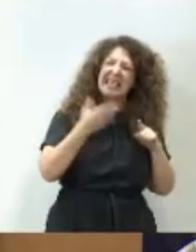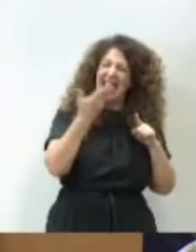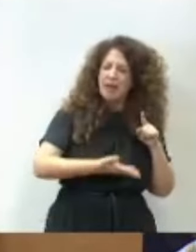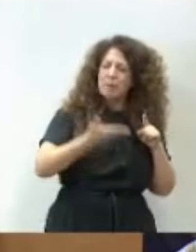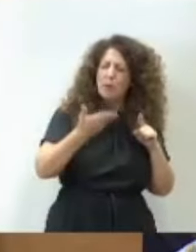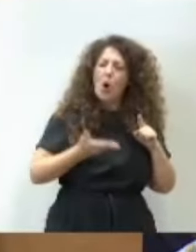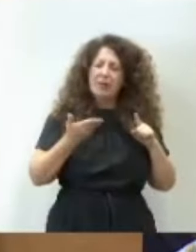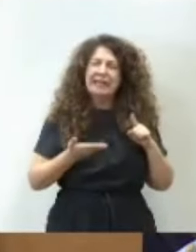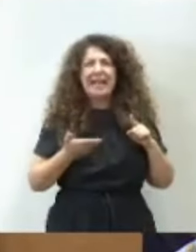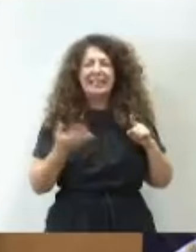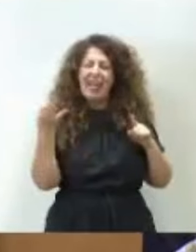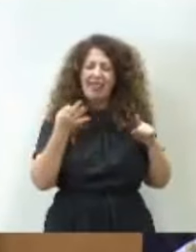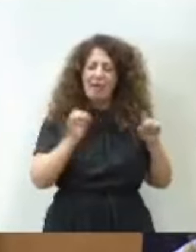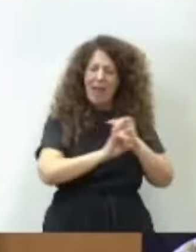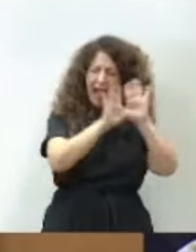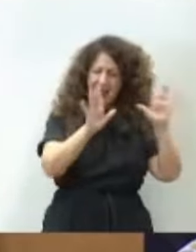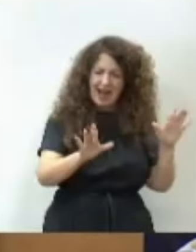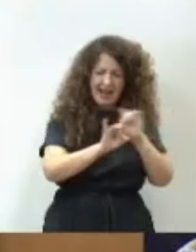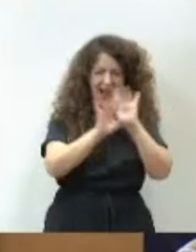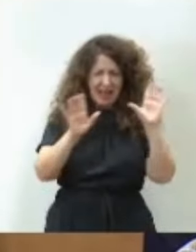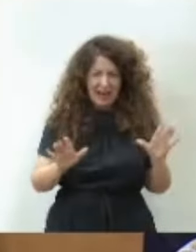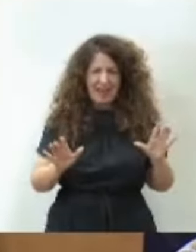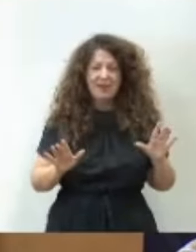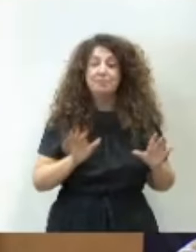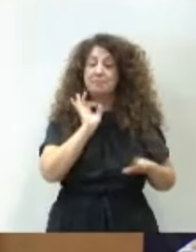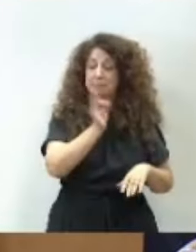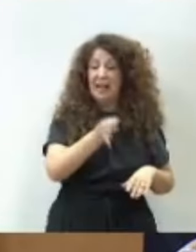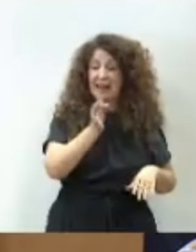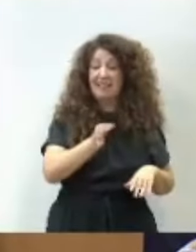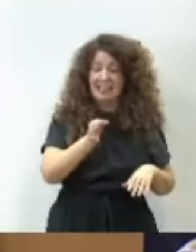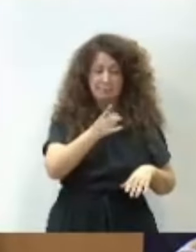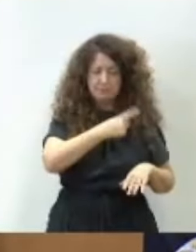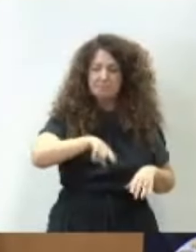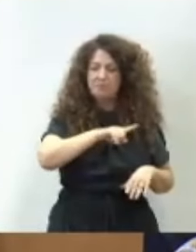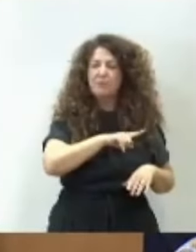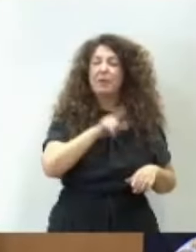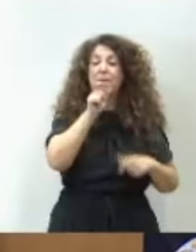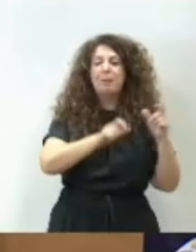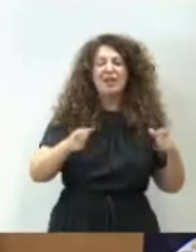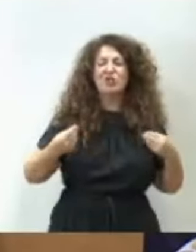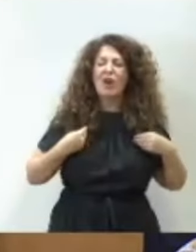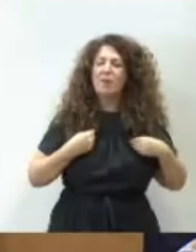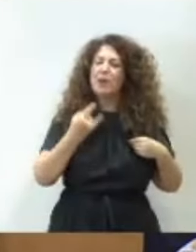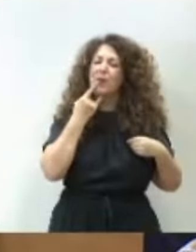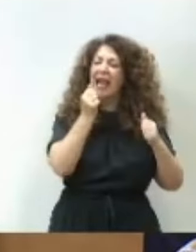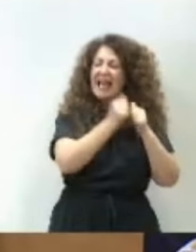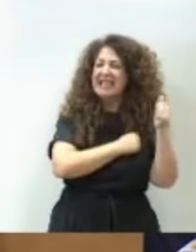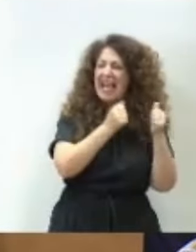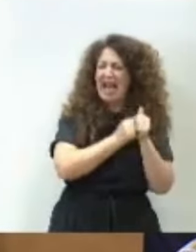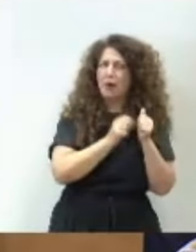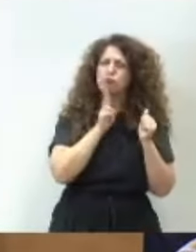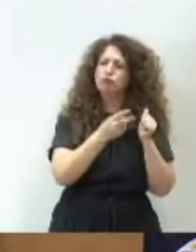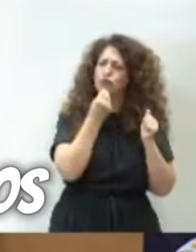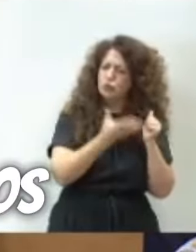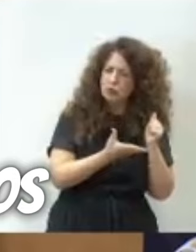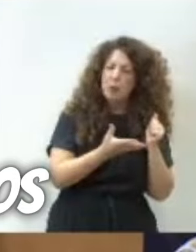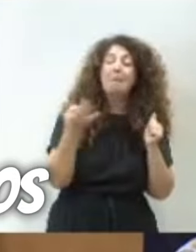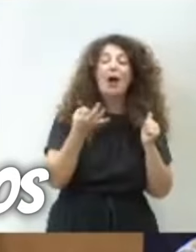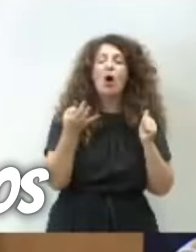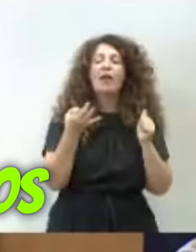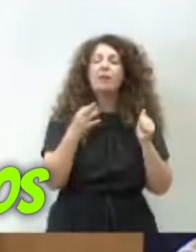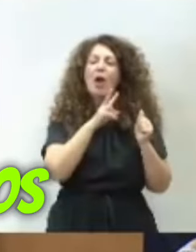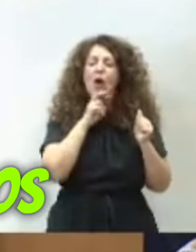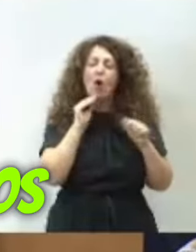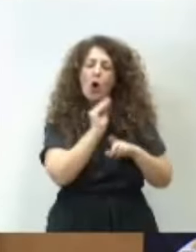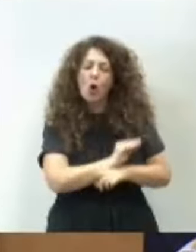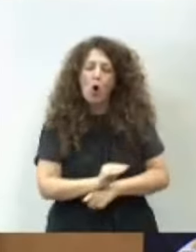suscitar dudas. Y es verdad, es mérito de los herreños, pero también es verdad que hay que conservar y proteger y mantener los usos